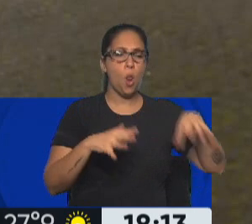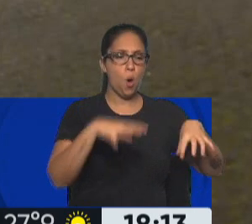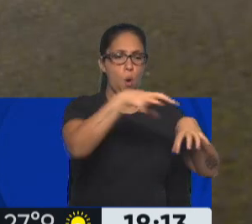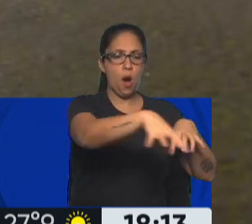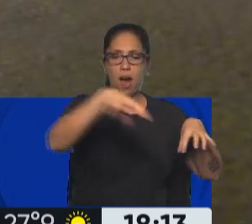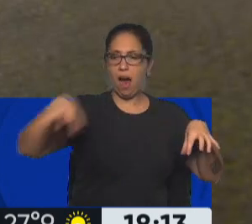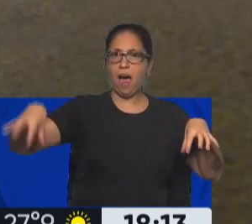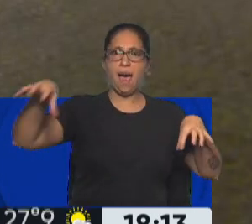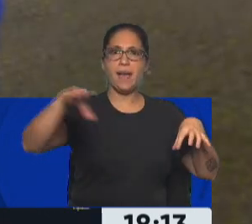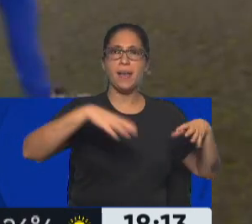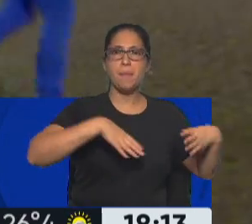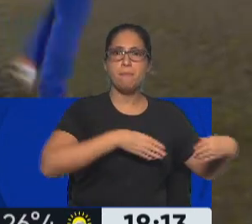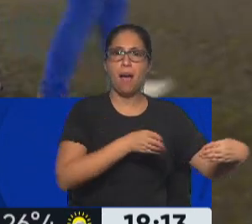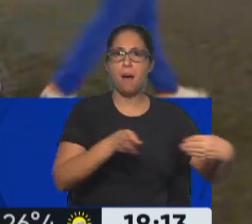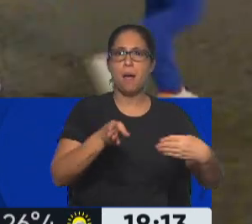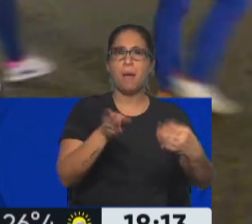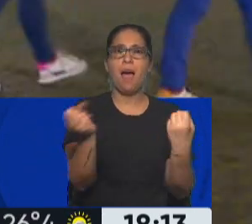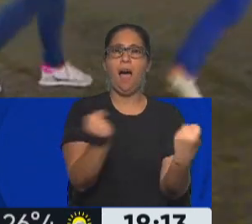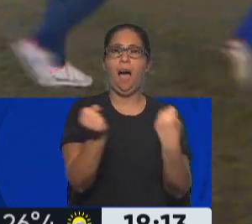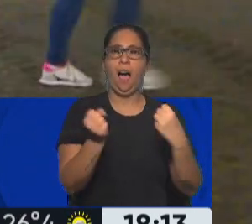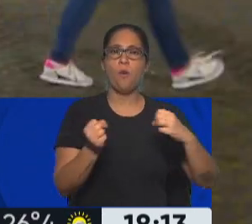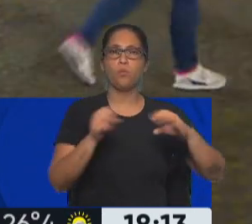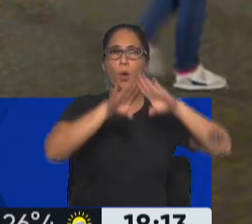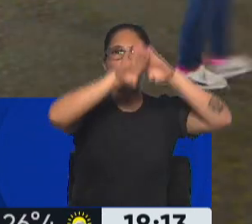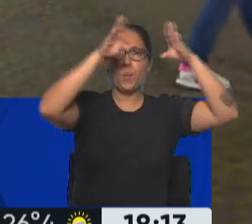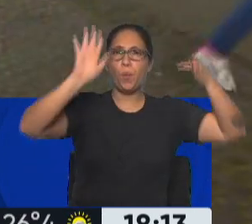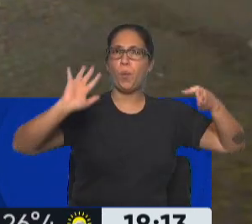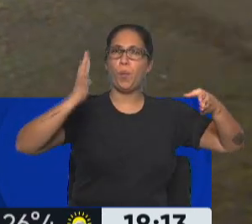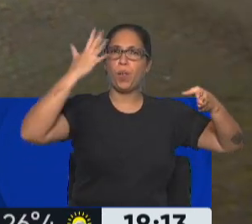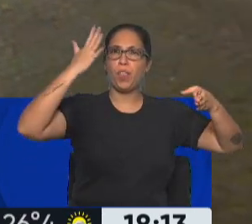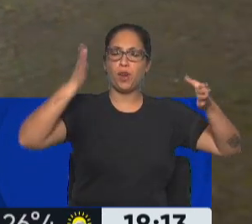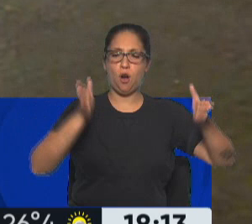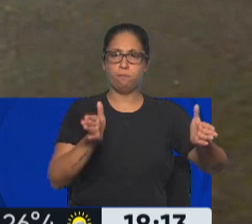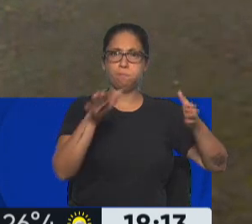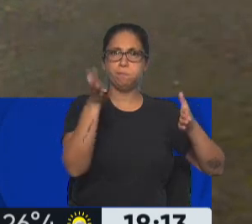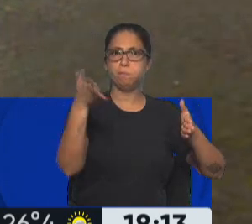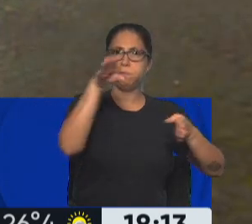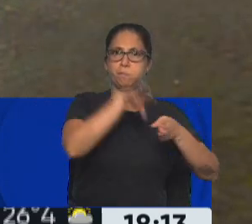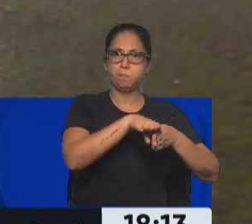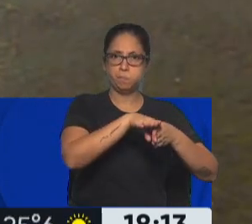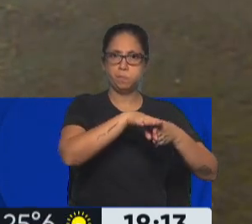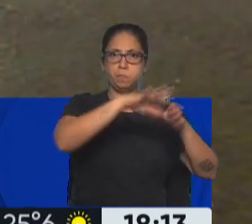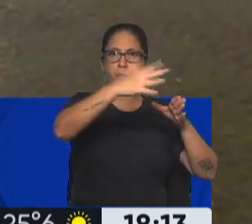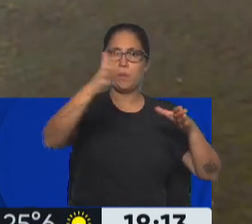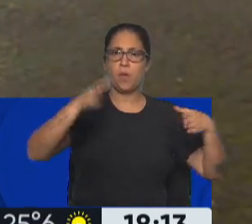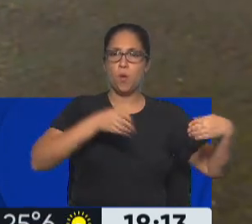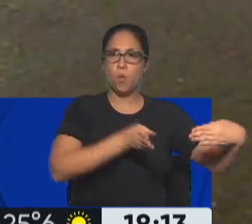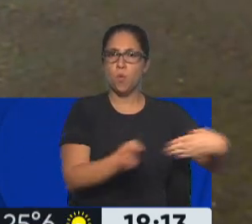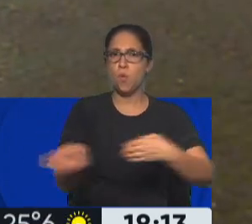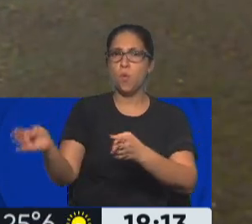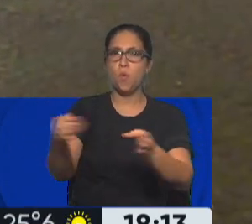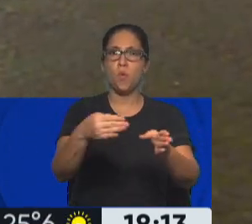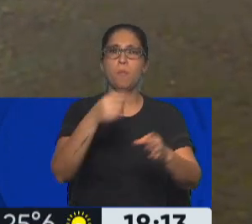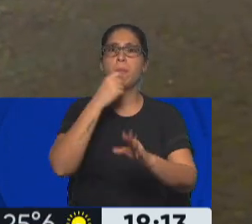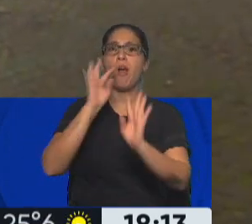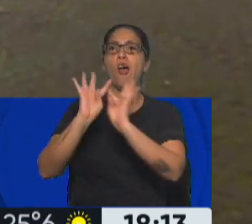a pasar a paso de hombre en un auto vidriado donde se va a poder ver el féretro de Francisco. No es caprichoso el paso, no pasan por el